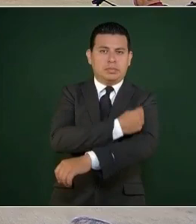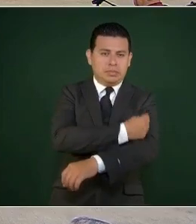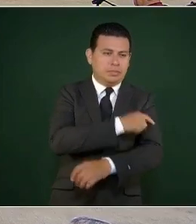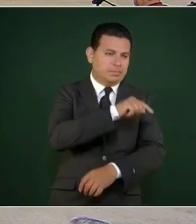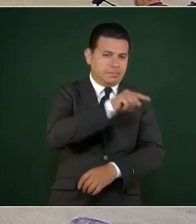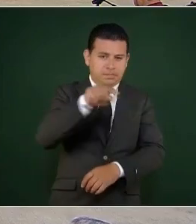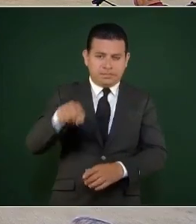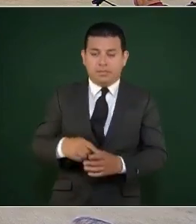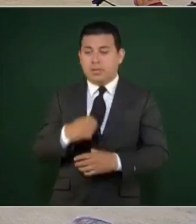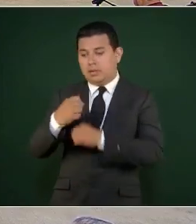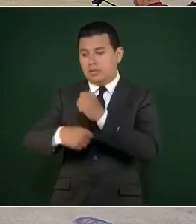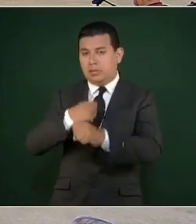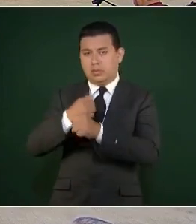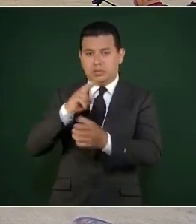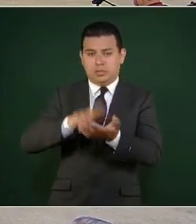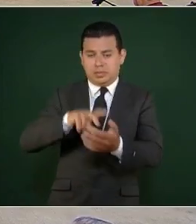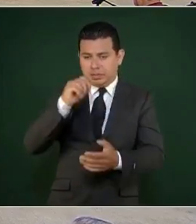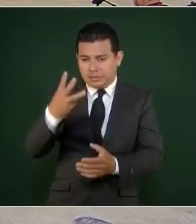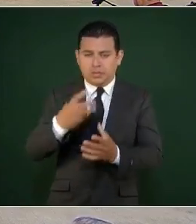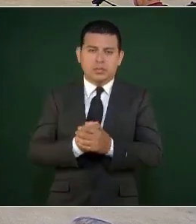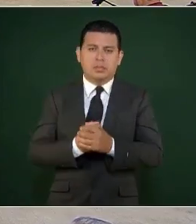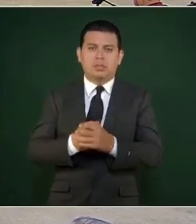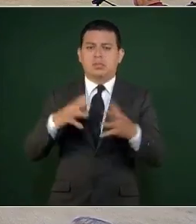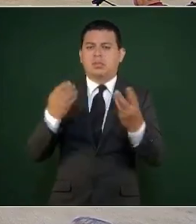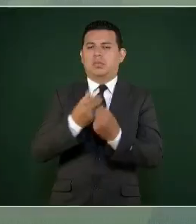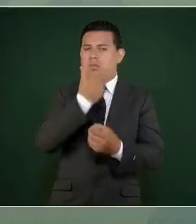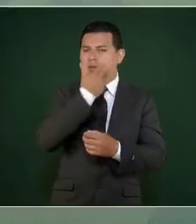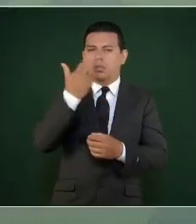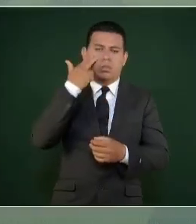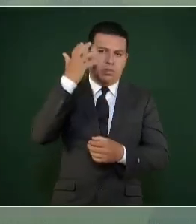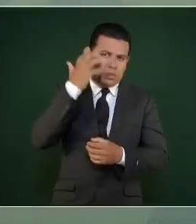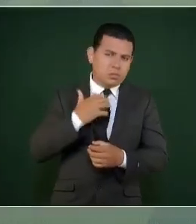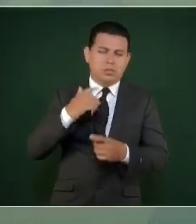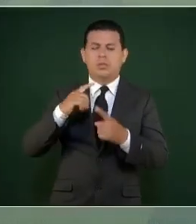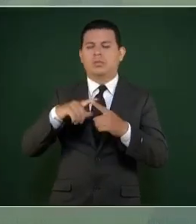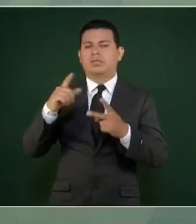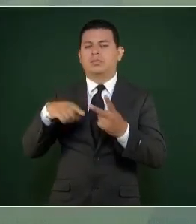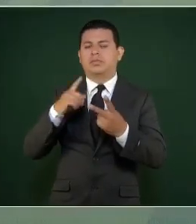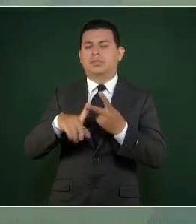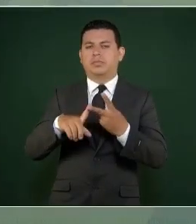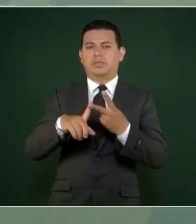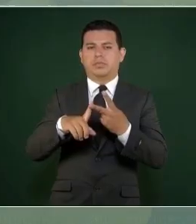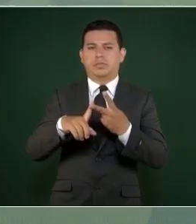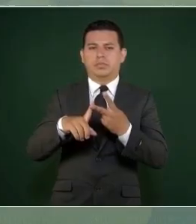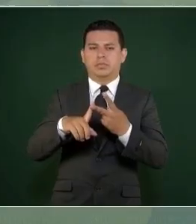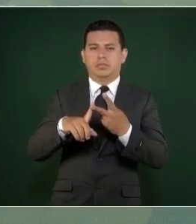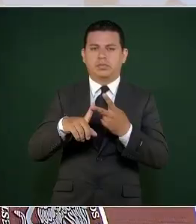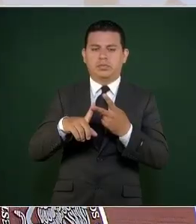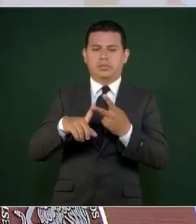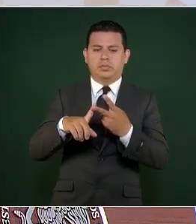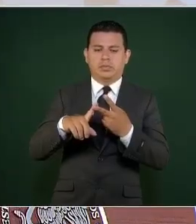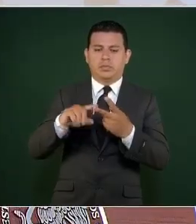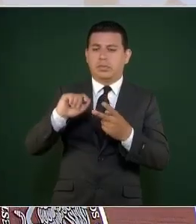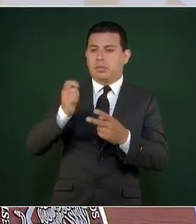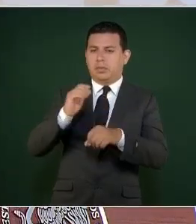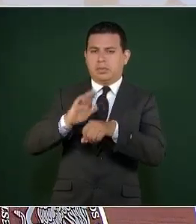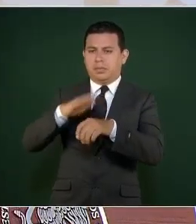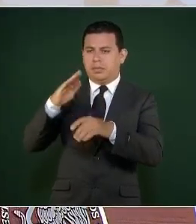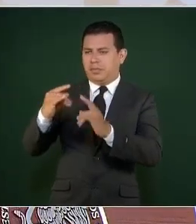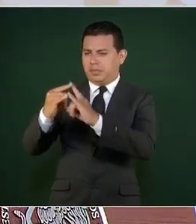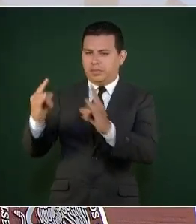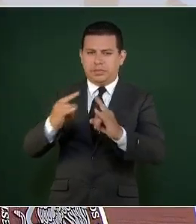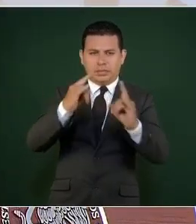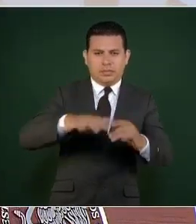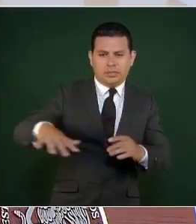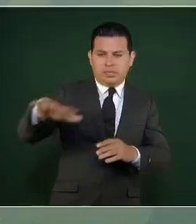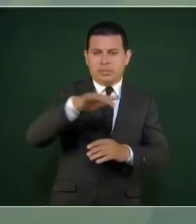En el 23 construimos Huajuapan de León, fueron cedidas 5 instalaciones del Ejército